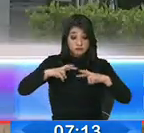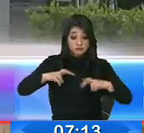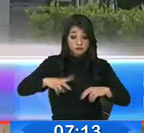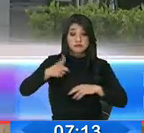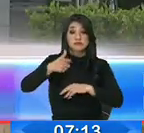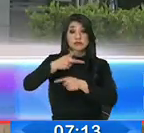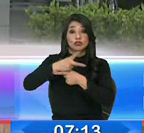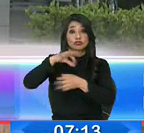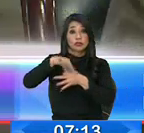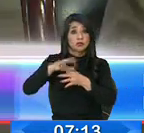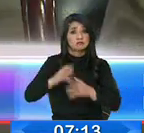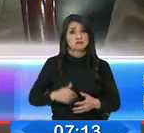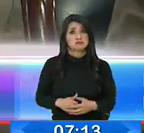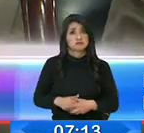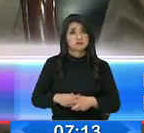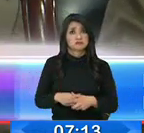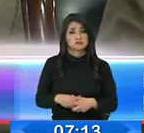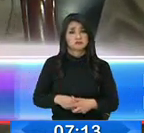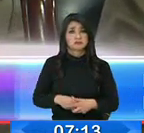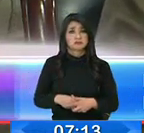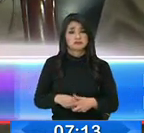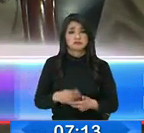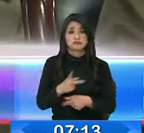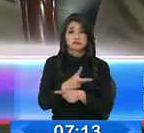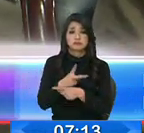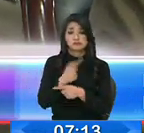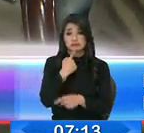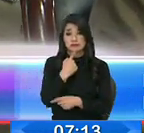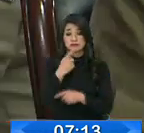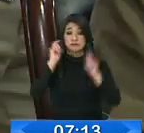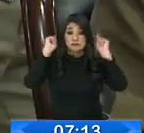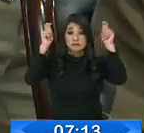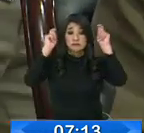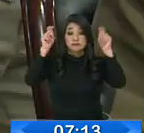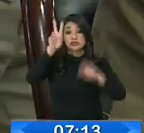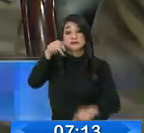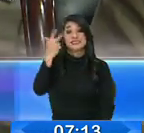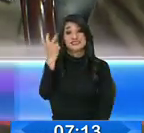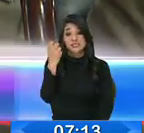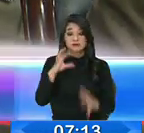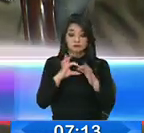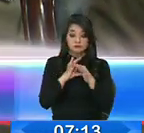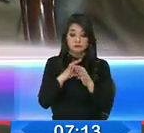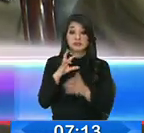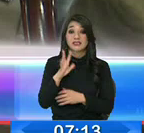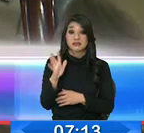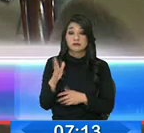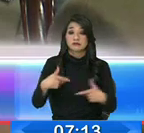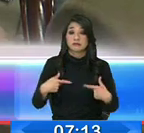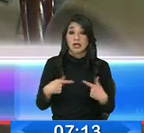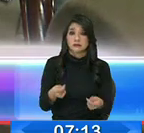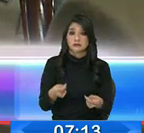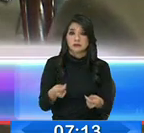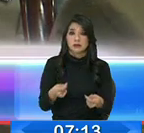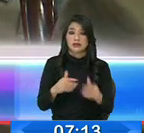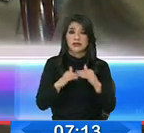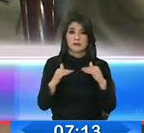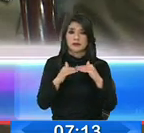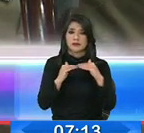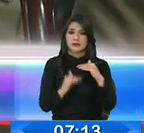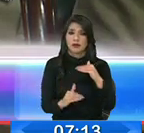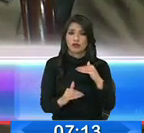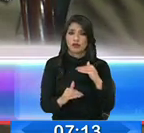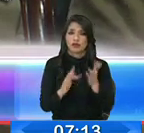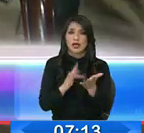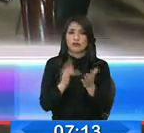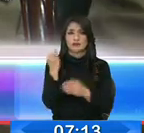organismo electoral. El Consejo Nacional Electoral dice que la campaña de 2013 de Alianza País gastó muy por debajo del límite y que Arroz